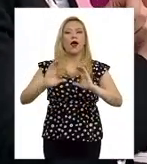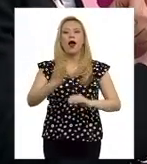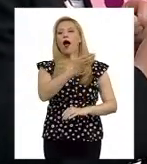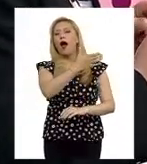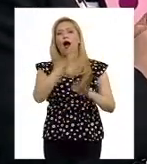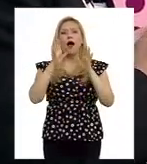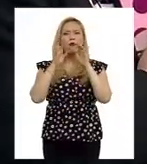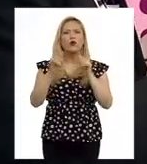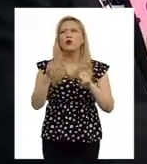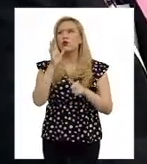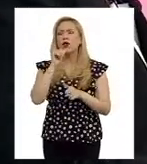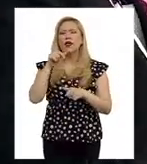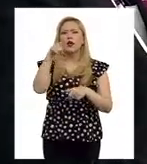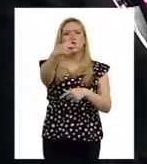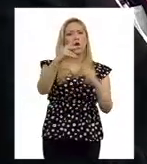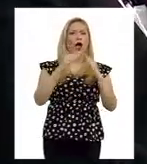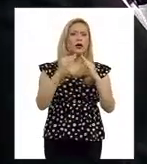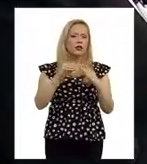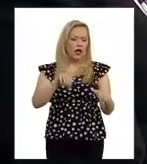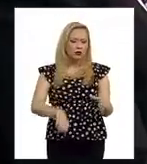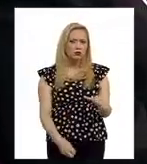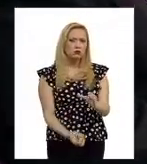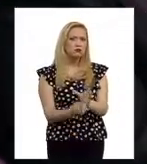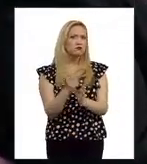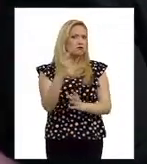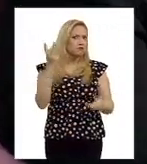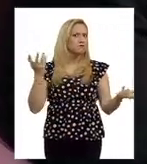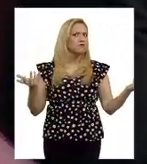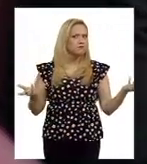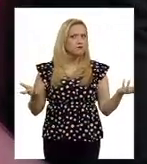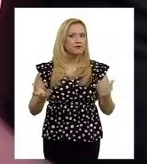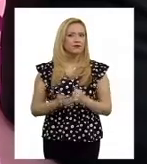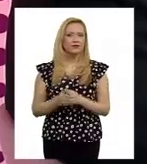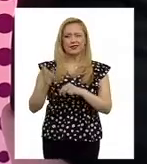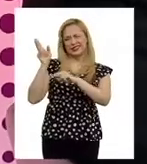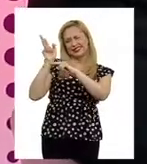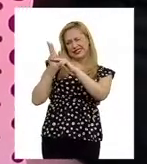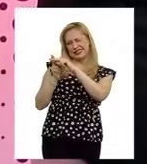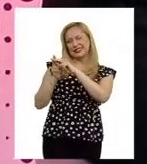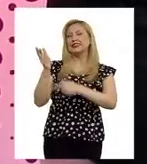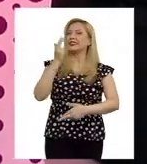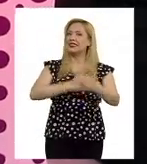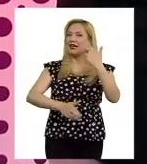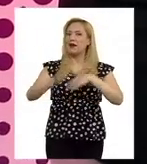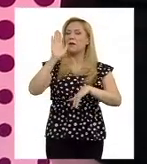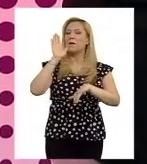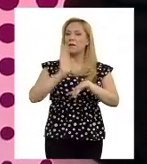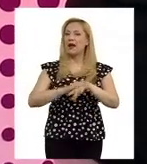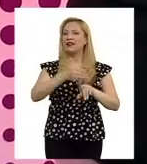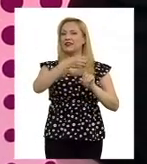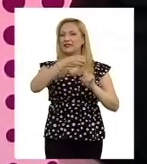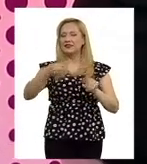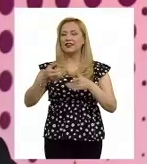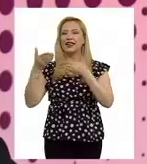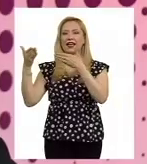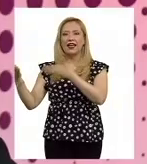sean adaptadas al clima. Vamos a tener que ir a un corte, pero voy a regresar con mi colega